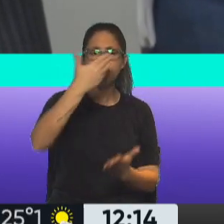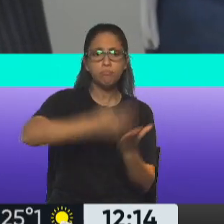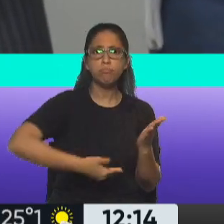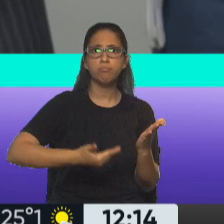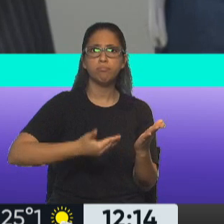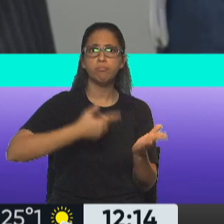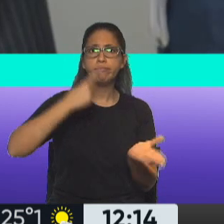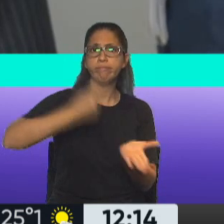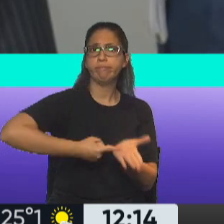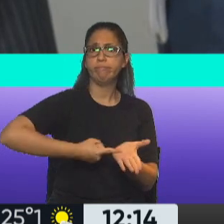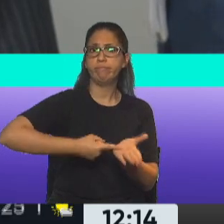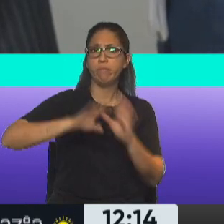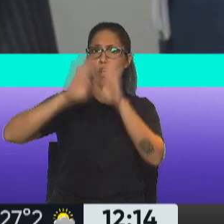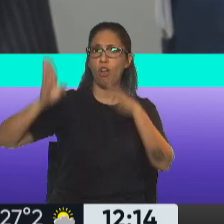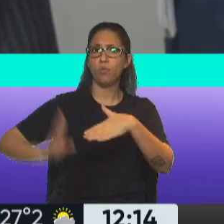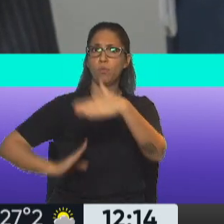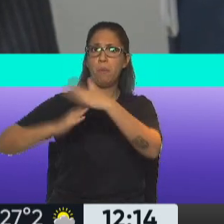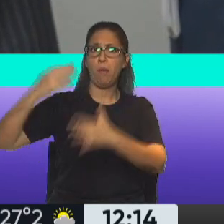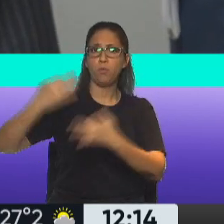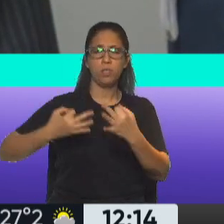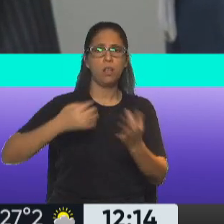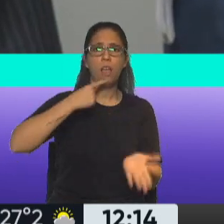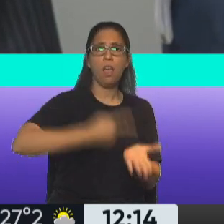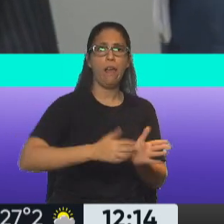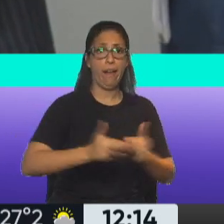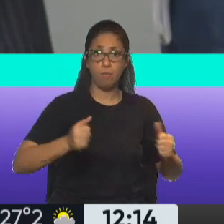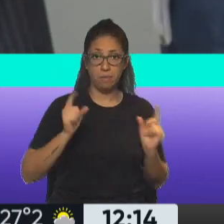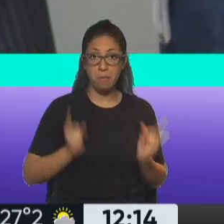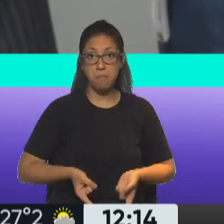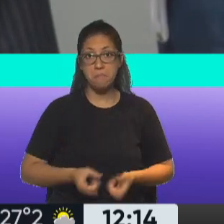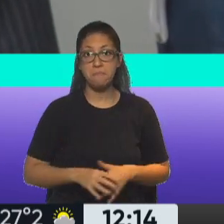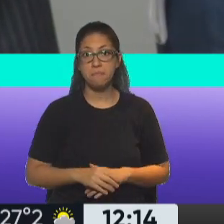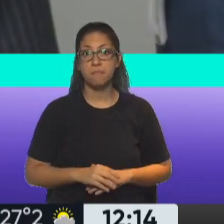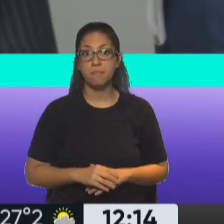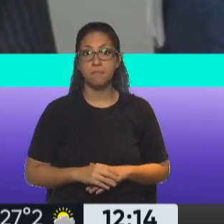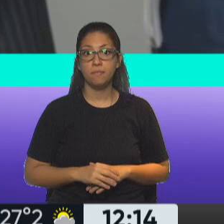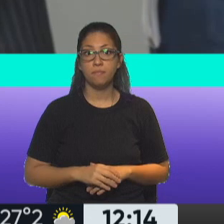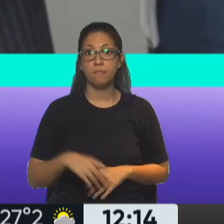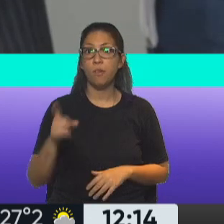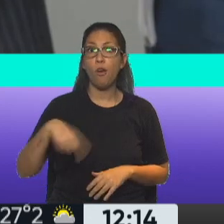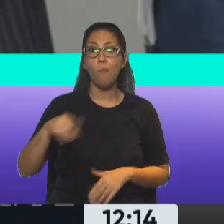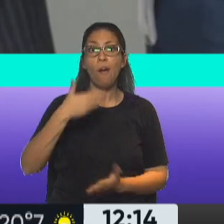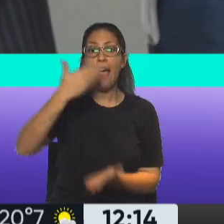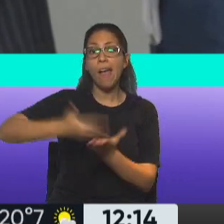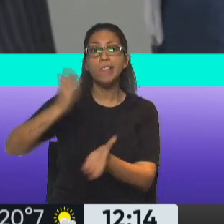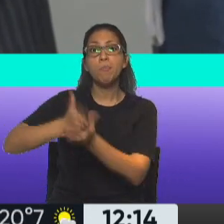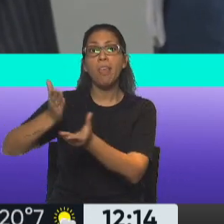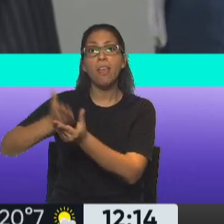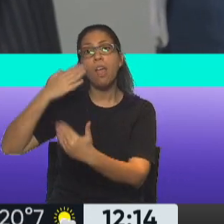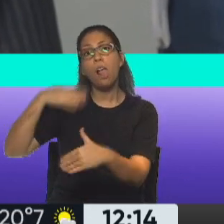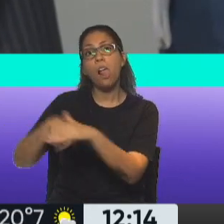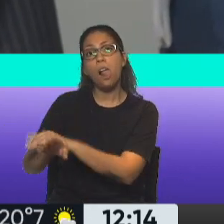de la Corte Suprema de Justicia de la Nación, ¿no? Cuando duermen tantos expedientes en la